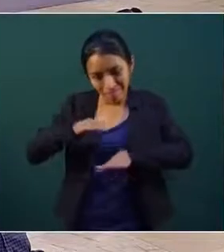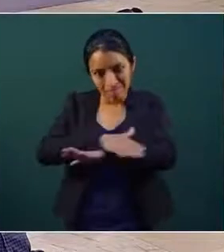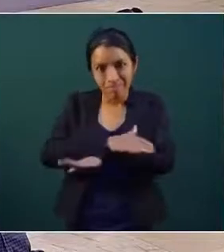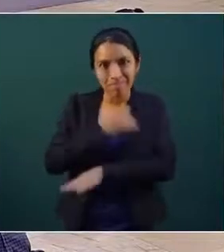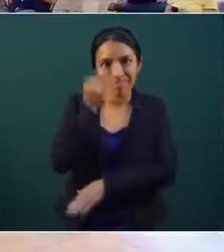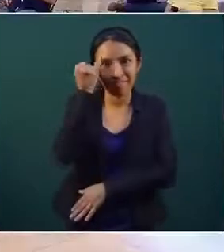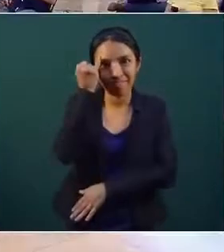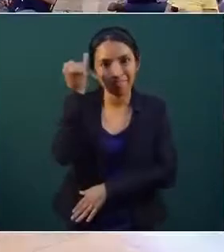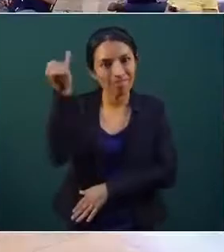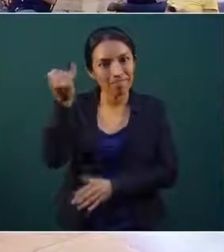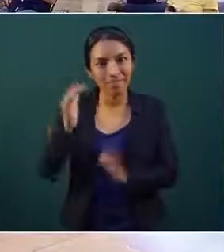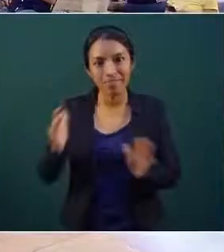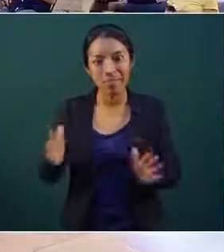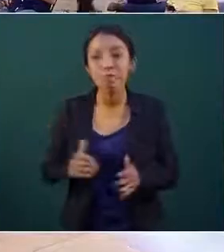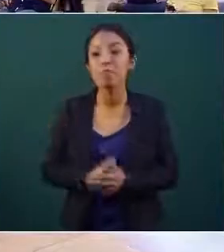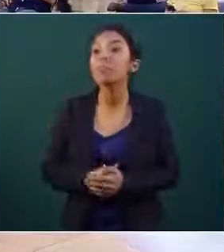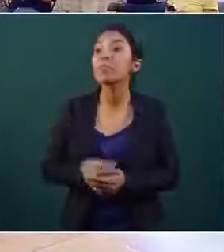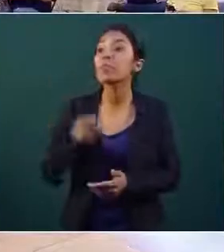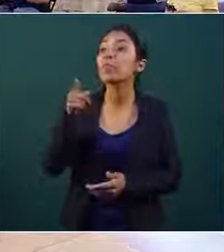Gracias. México.